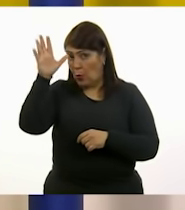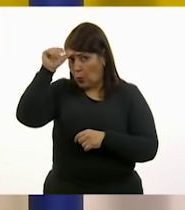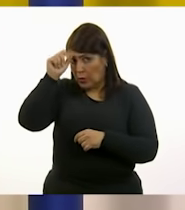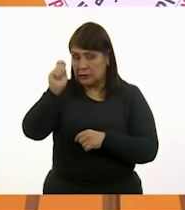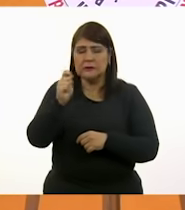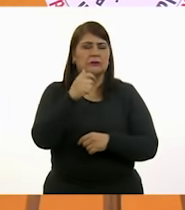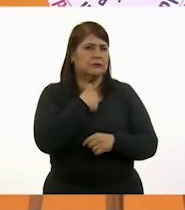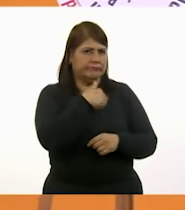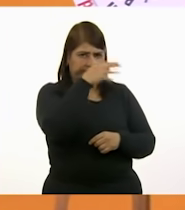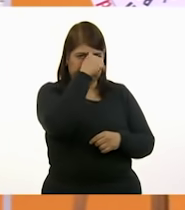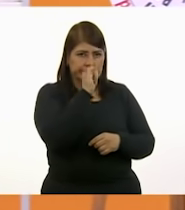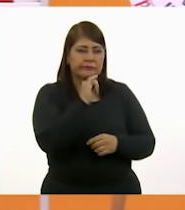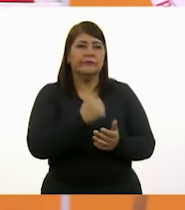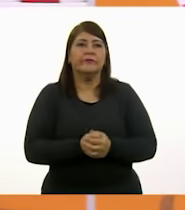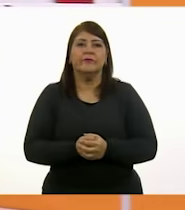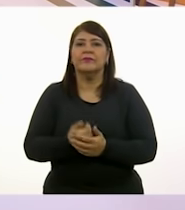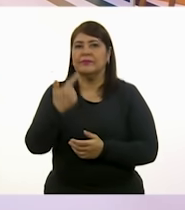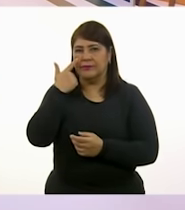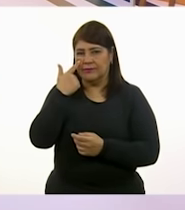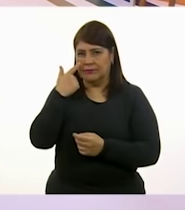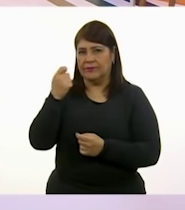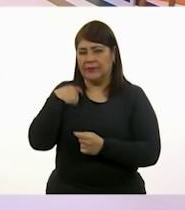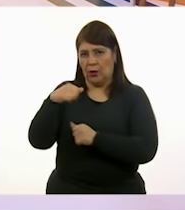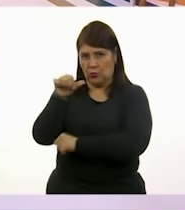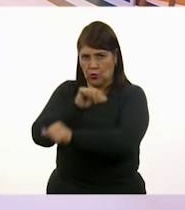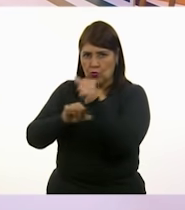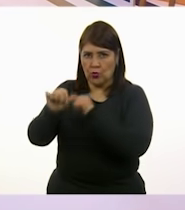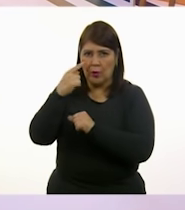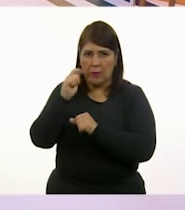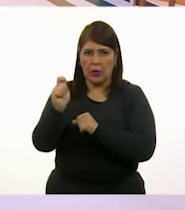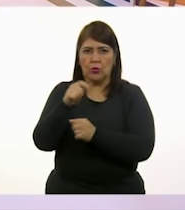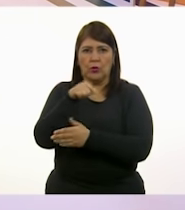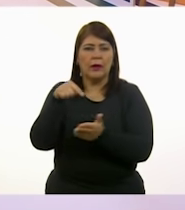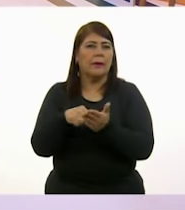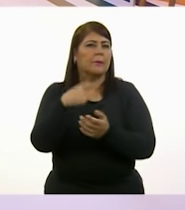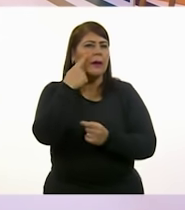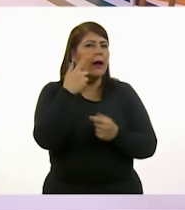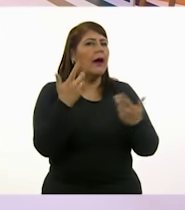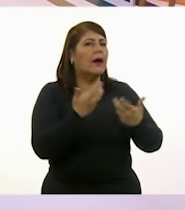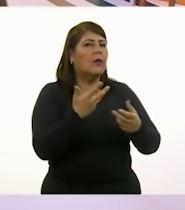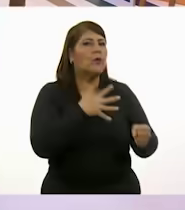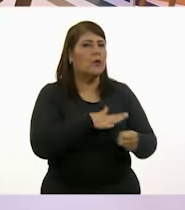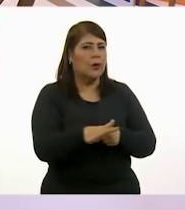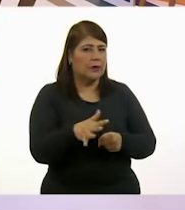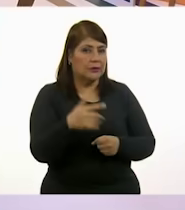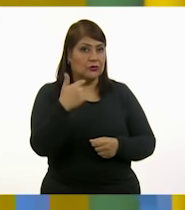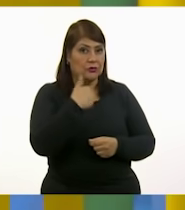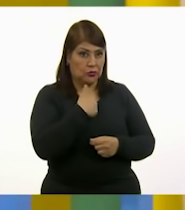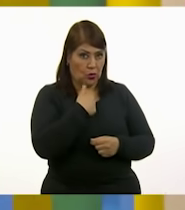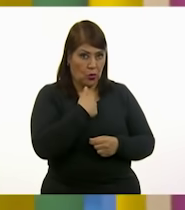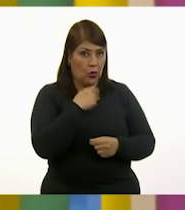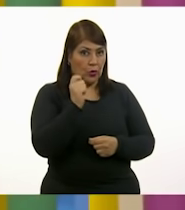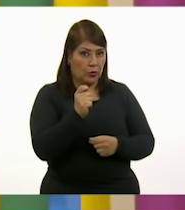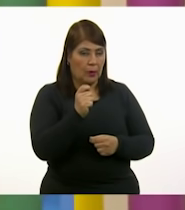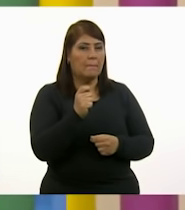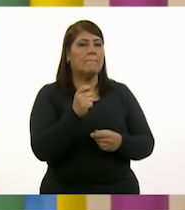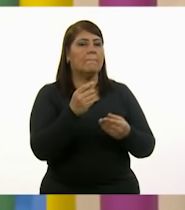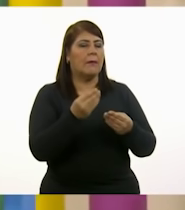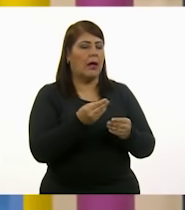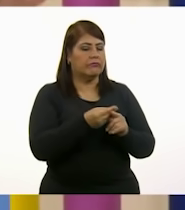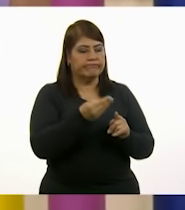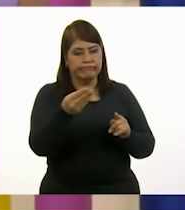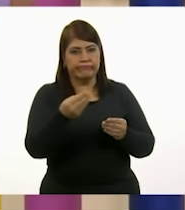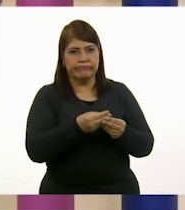Bueno, pues entonces te invito a cambiar de lugar Ok Y vamos a hacer lo siguiente Yo te voy a ir pasando unos